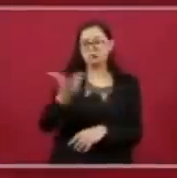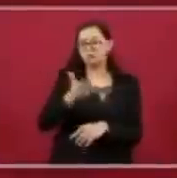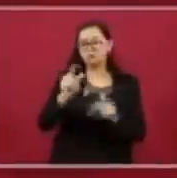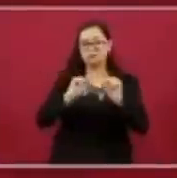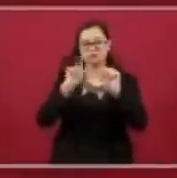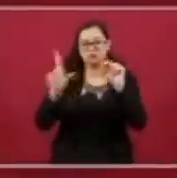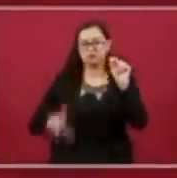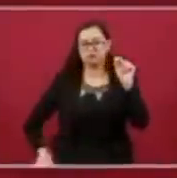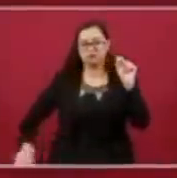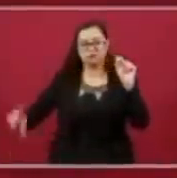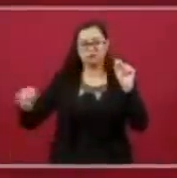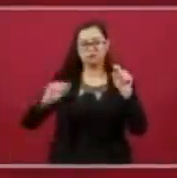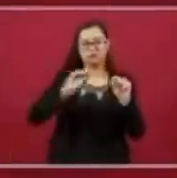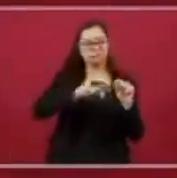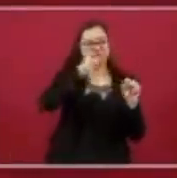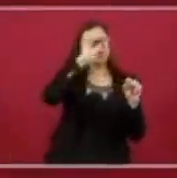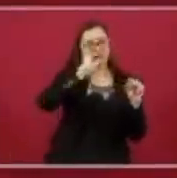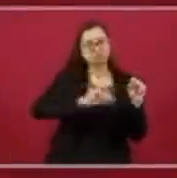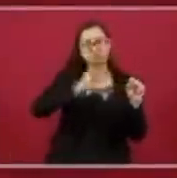país.